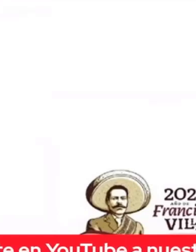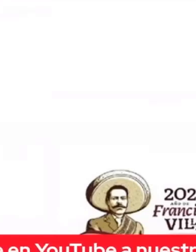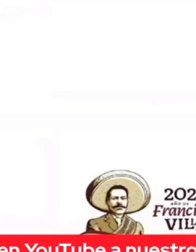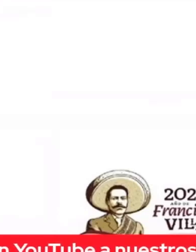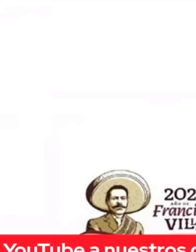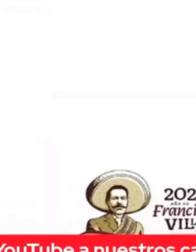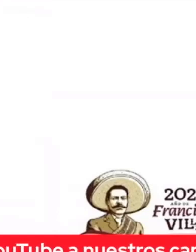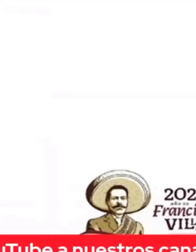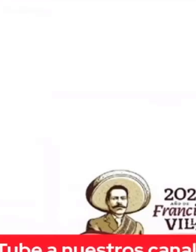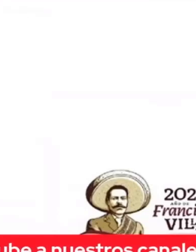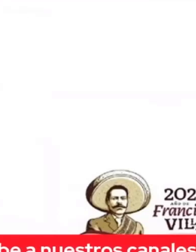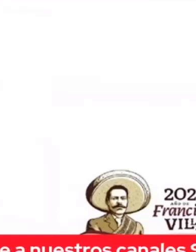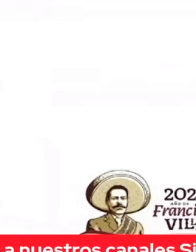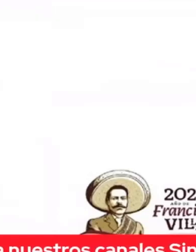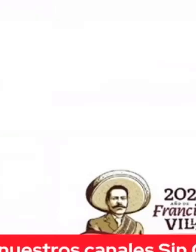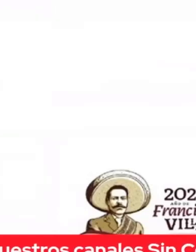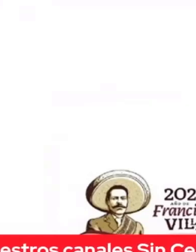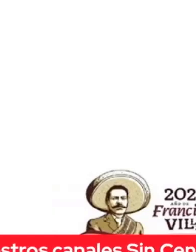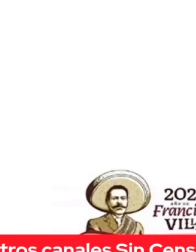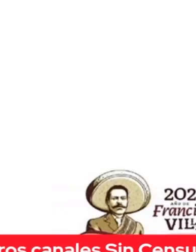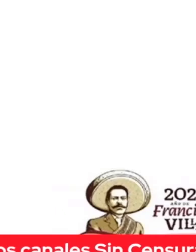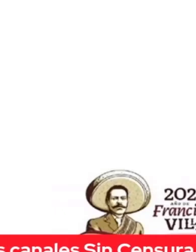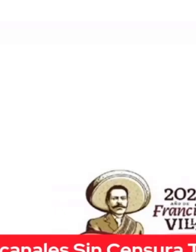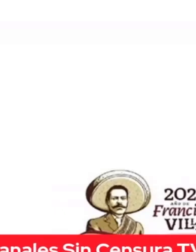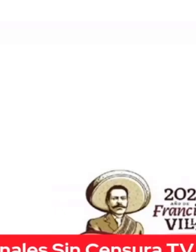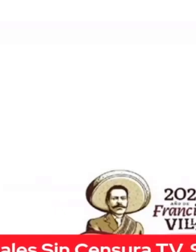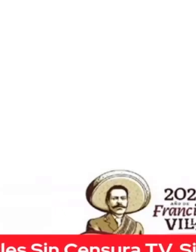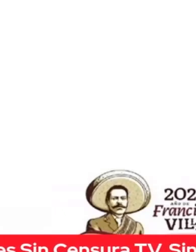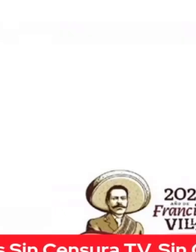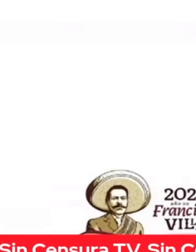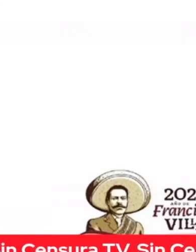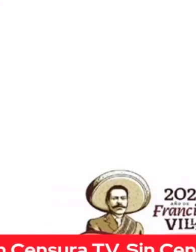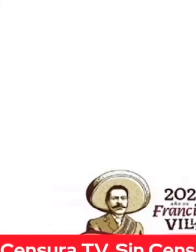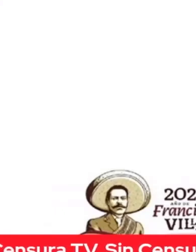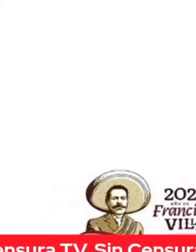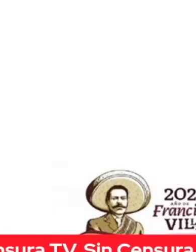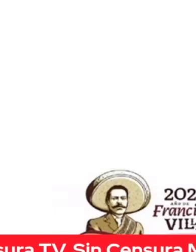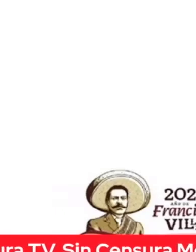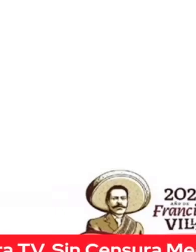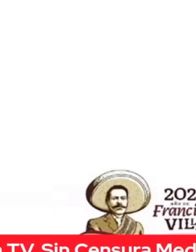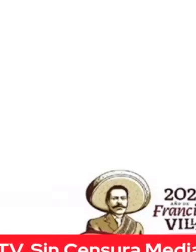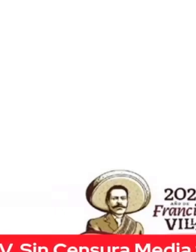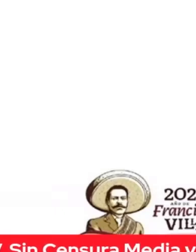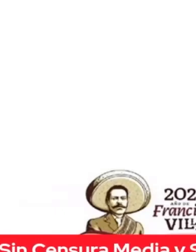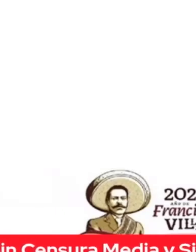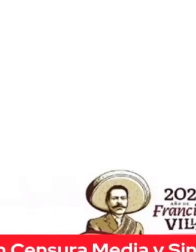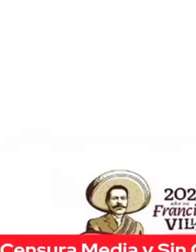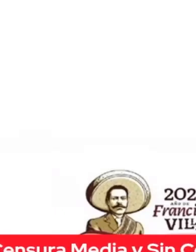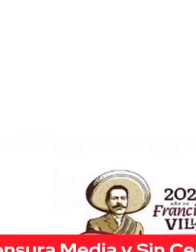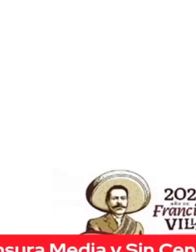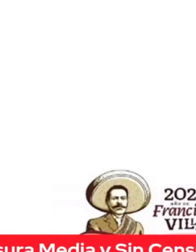183 mil. O sea, no estaba yo mal, que eran 100 mil casi de aumento.